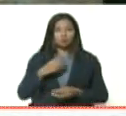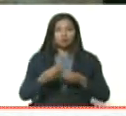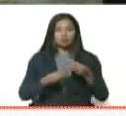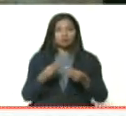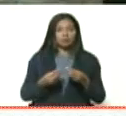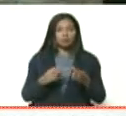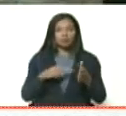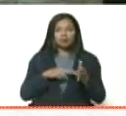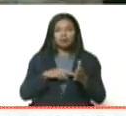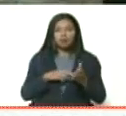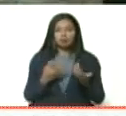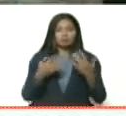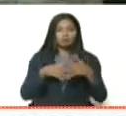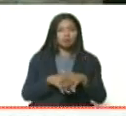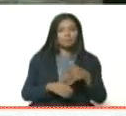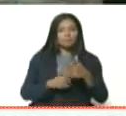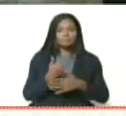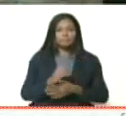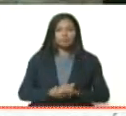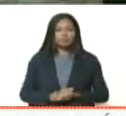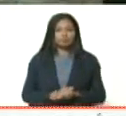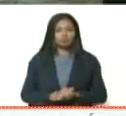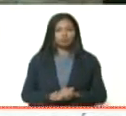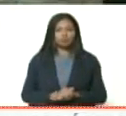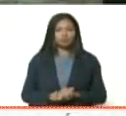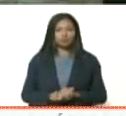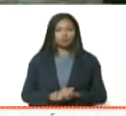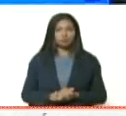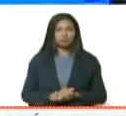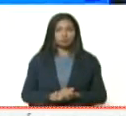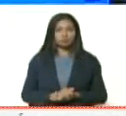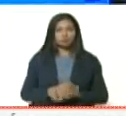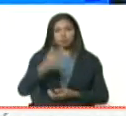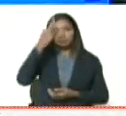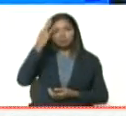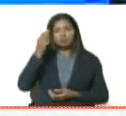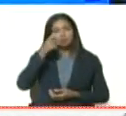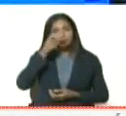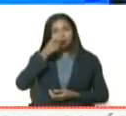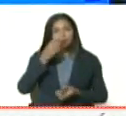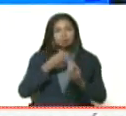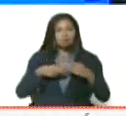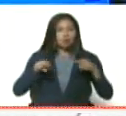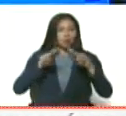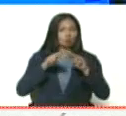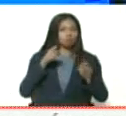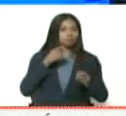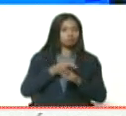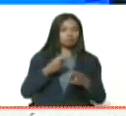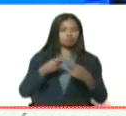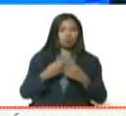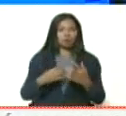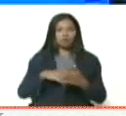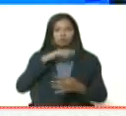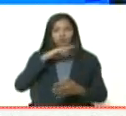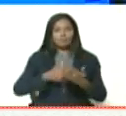Irak había invadido a Kuwait. Y el Consejo de Seguridad de la ONU condenó esa invasión.